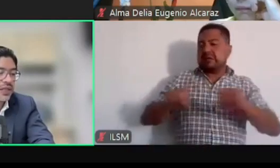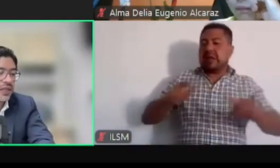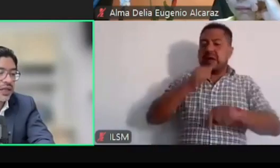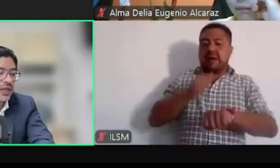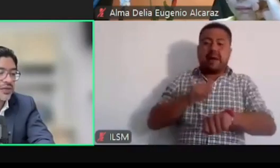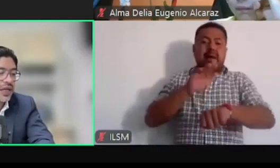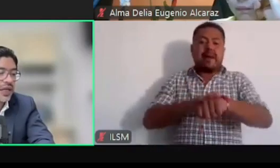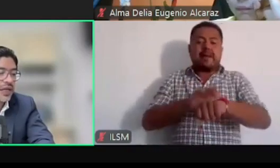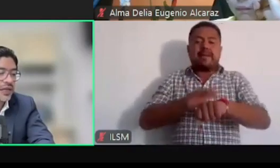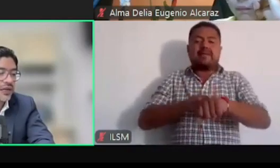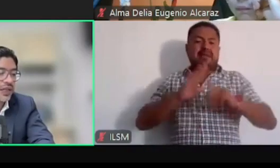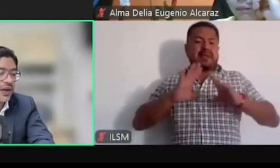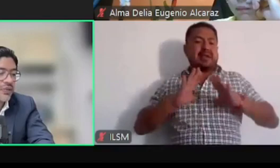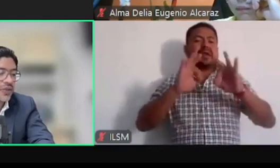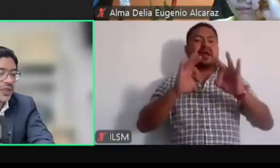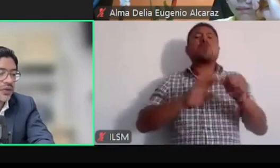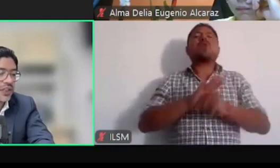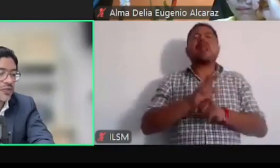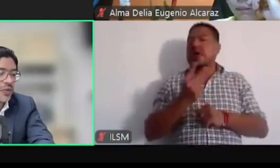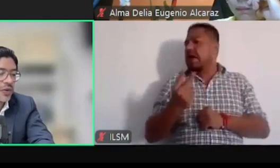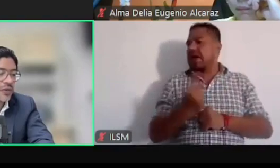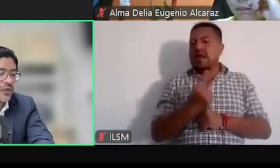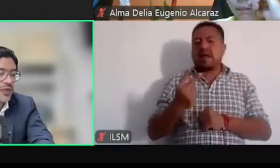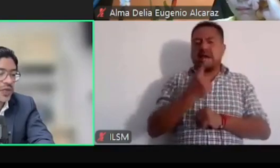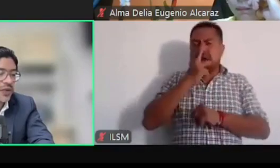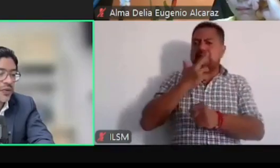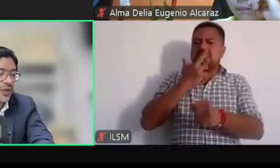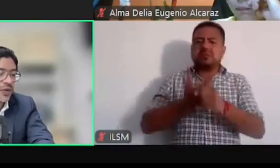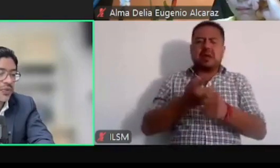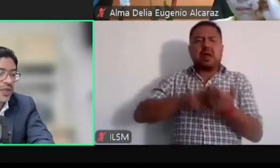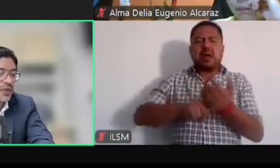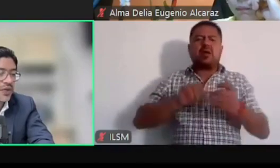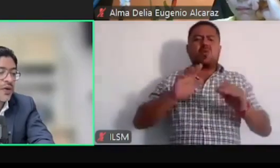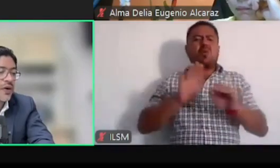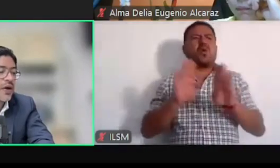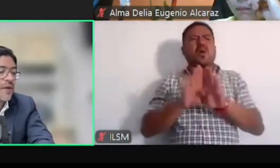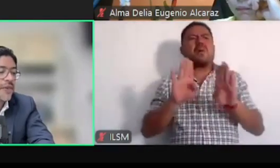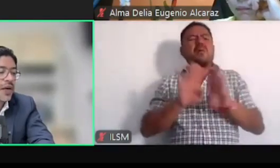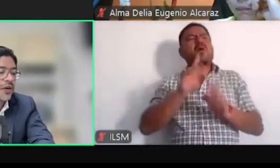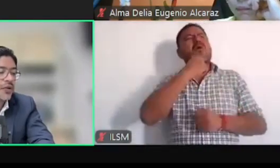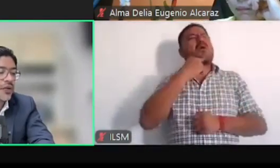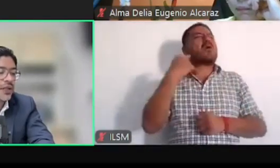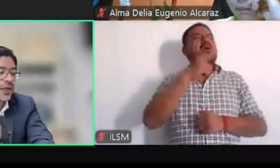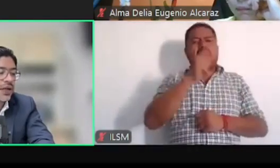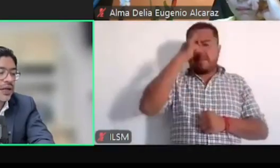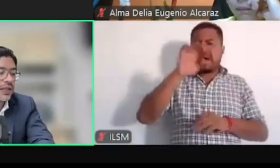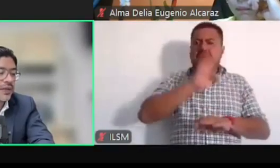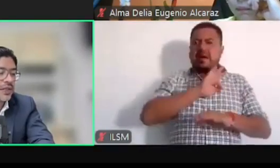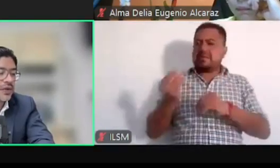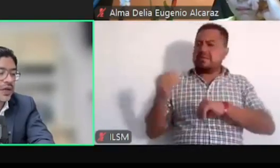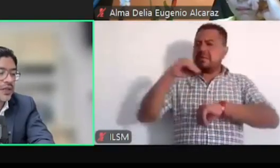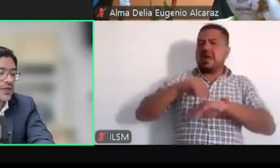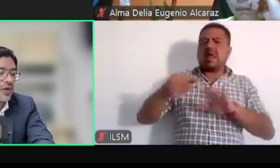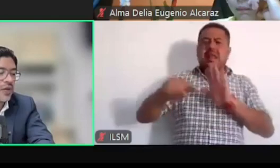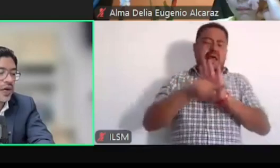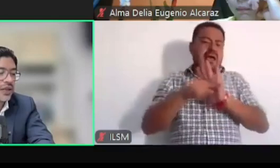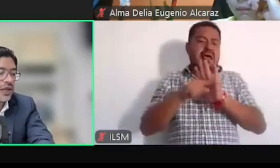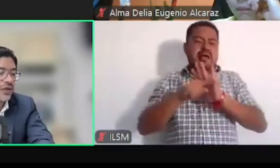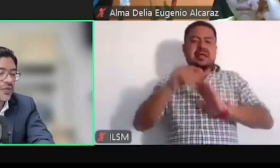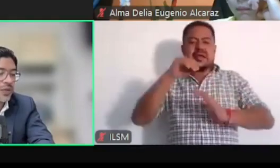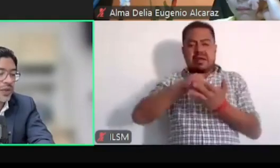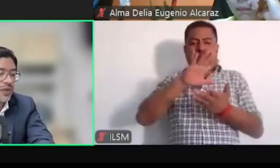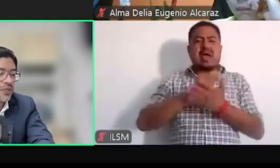conexidad en la causa en razón de que ambos actores promueven su respectivo medio de impugnación para controvertir la negativa de su registro como